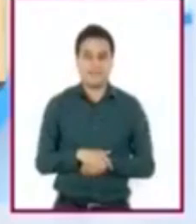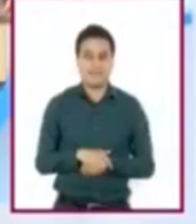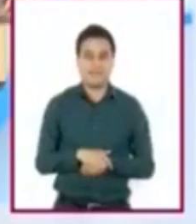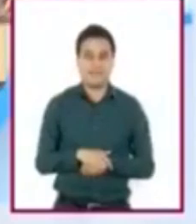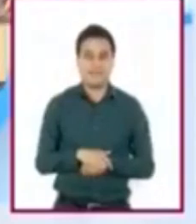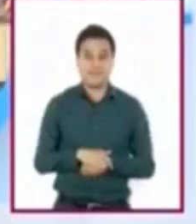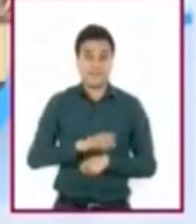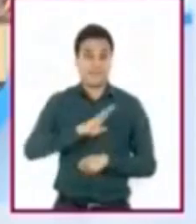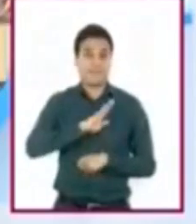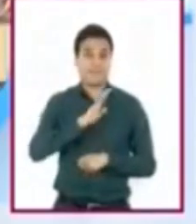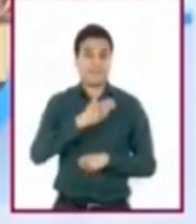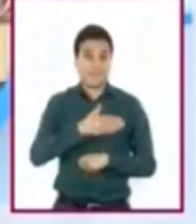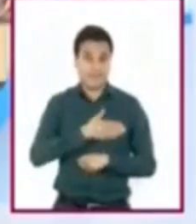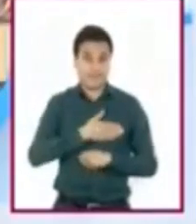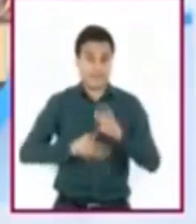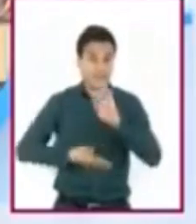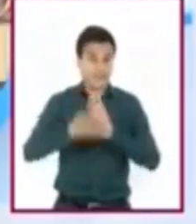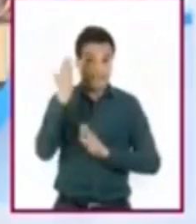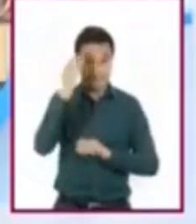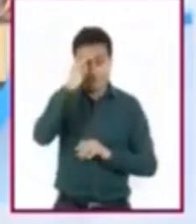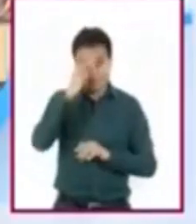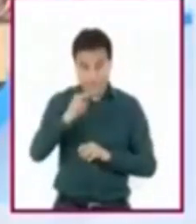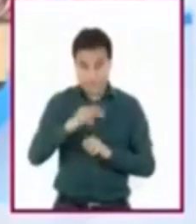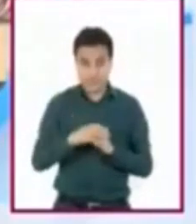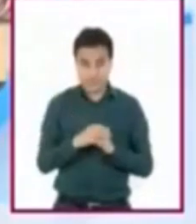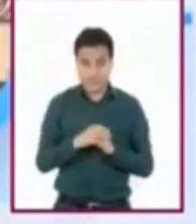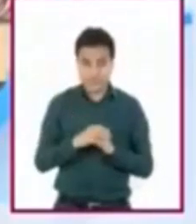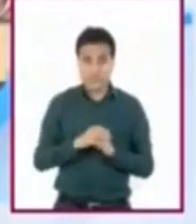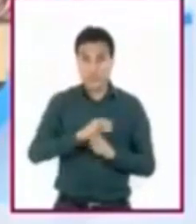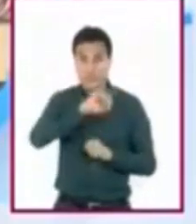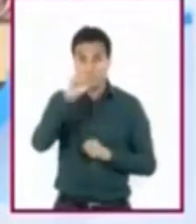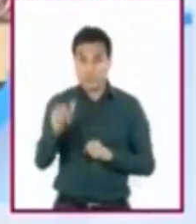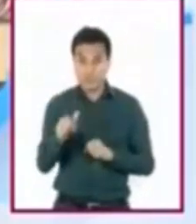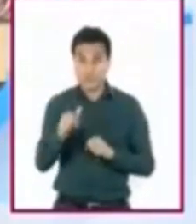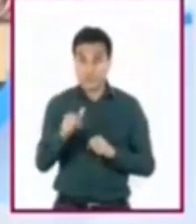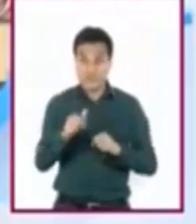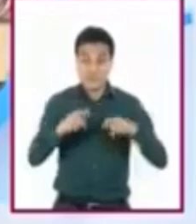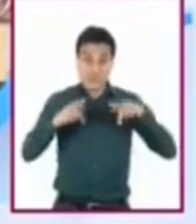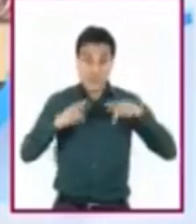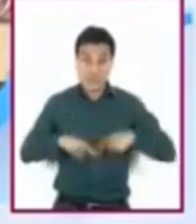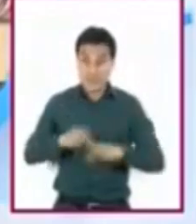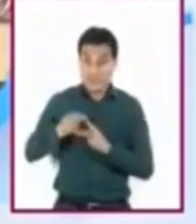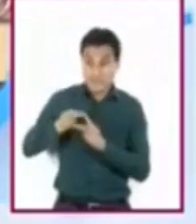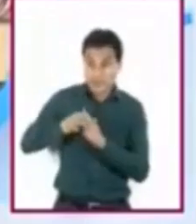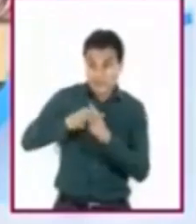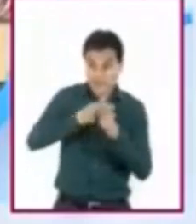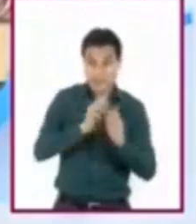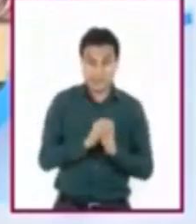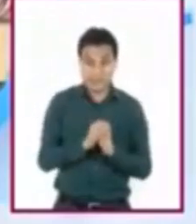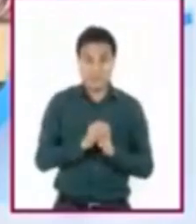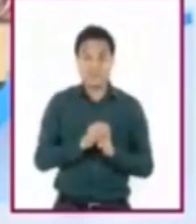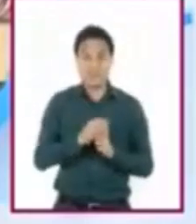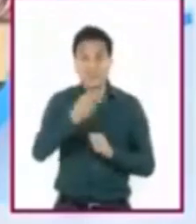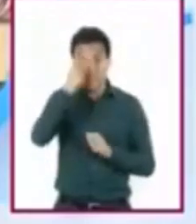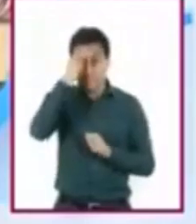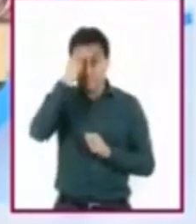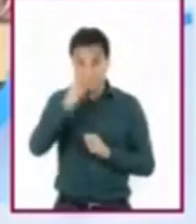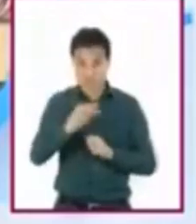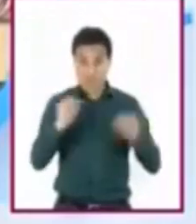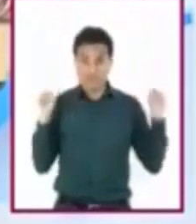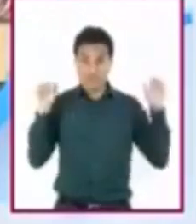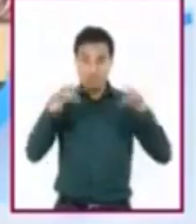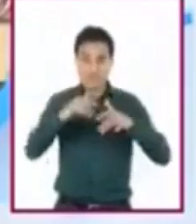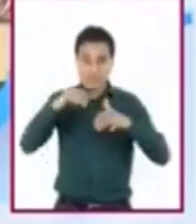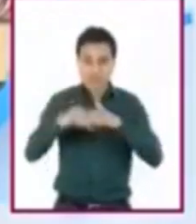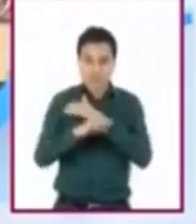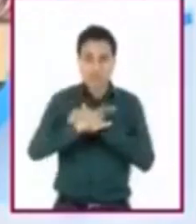Huidos los españoles de México y muertos todos los que cogieron, dice esta historia que entraron los mexicanos a los aposentos a